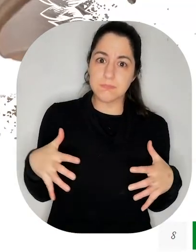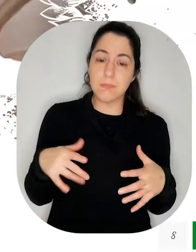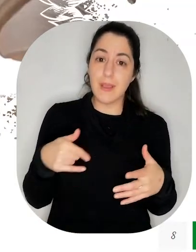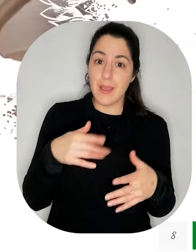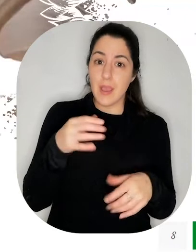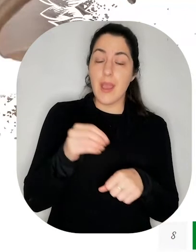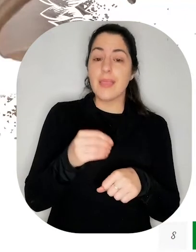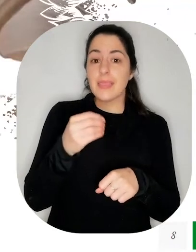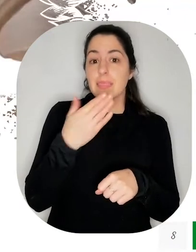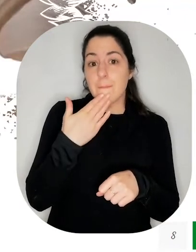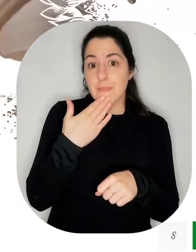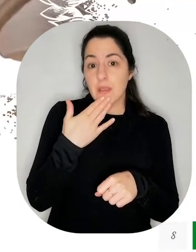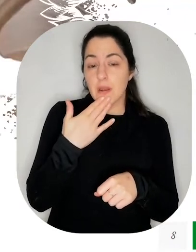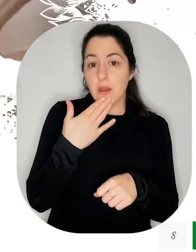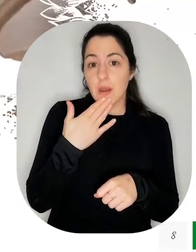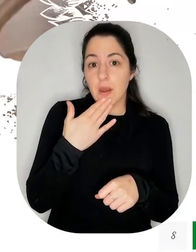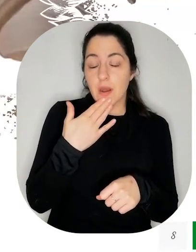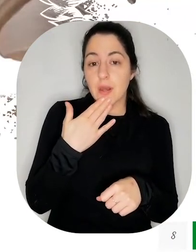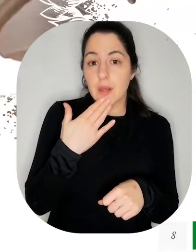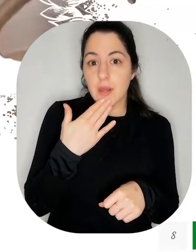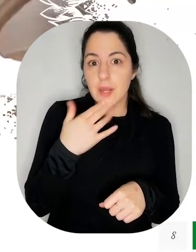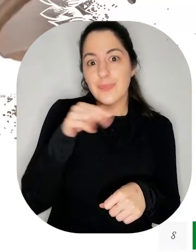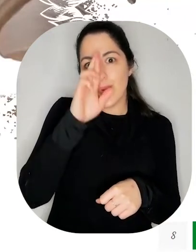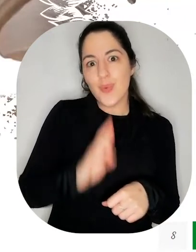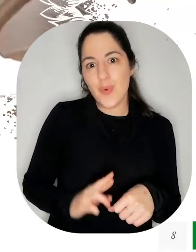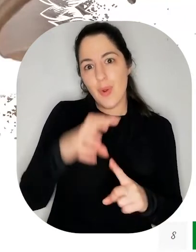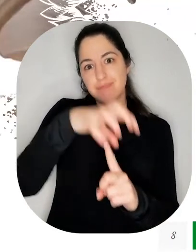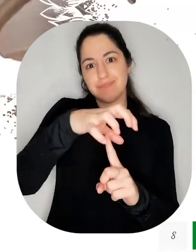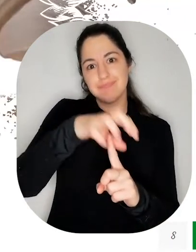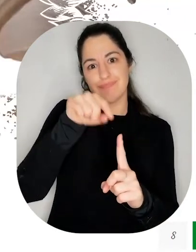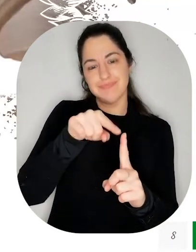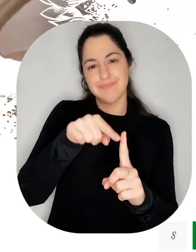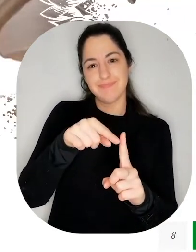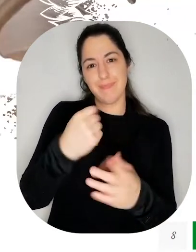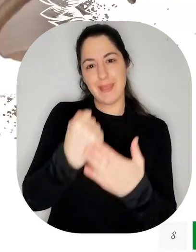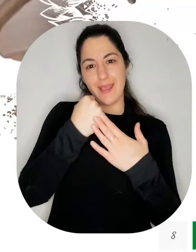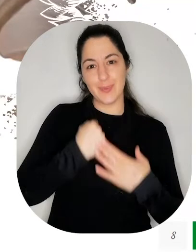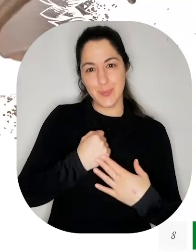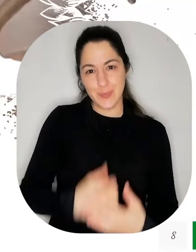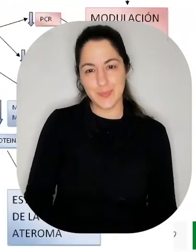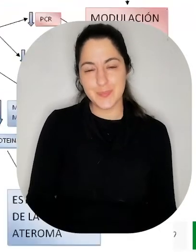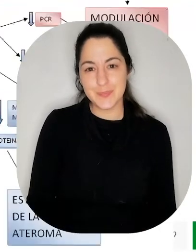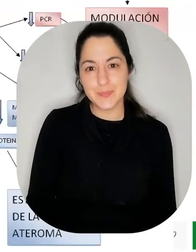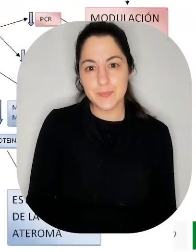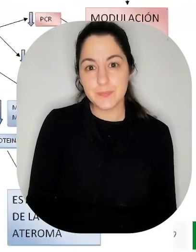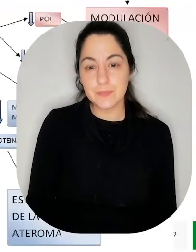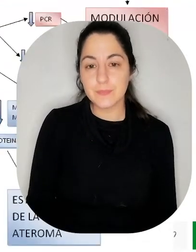cuerpo. Al ser antiinflamatorio probablemente también es que aparece este rol.